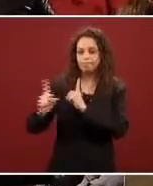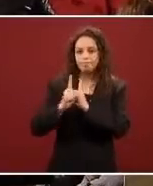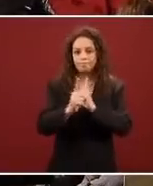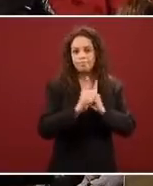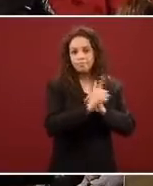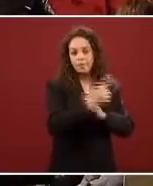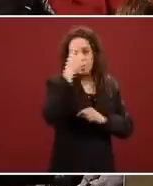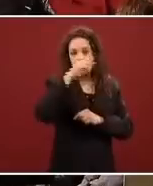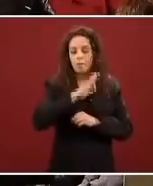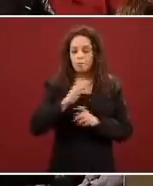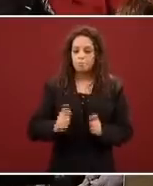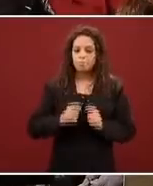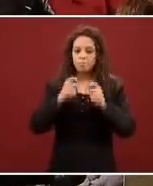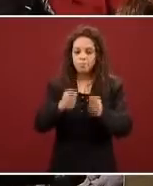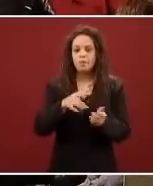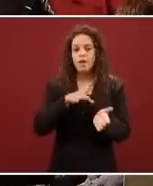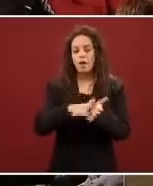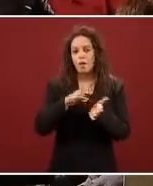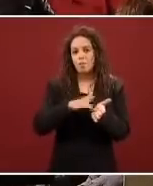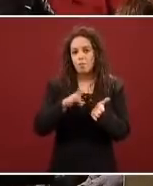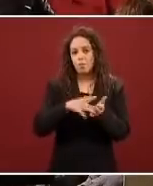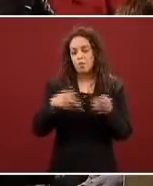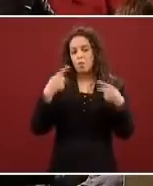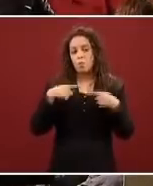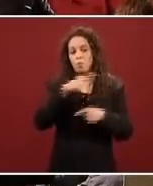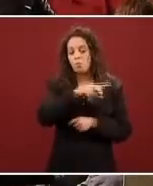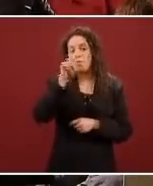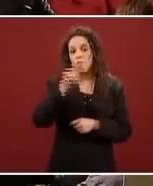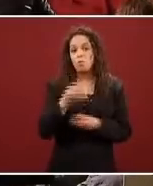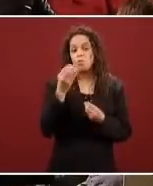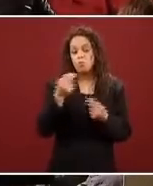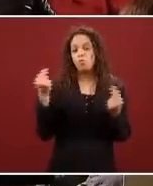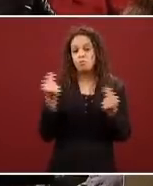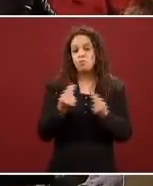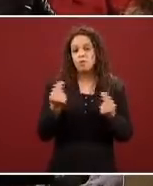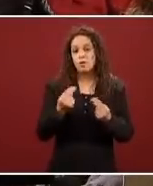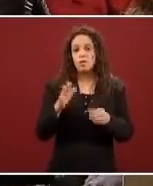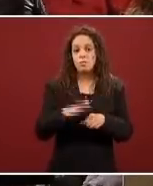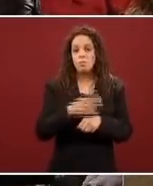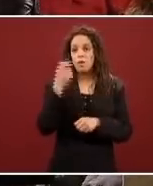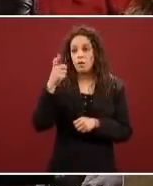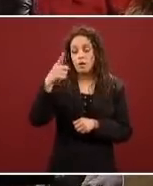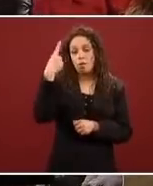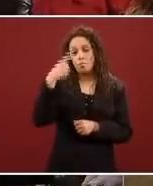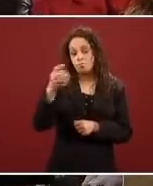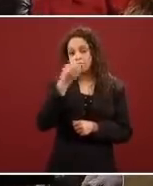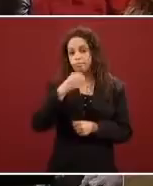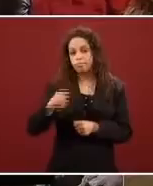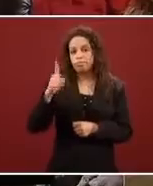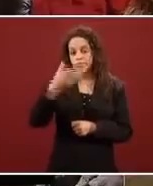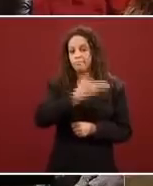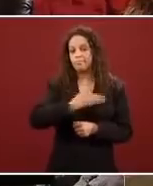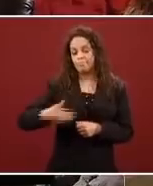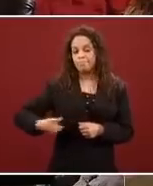estos apoyos sociales a las personas que más lo necesitan, que es la instrucción, además, del presidente de la República. La siguiente, por